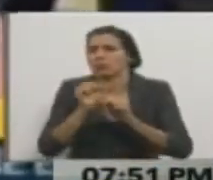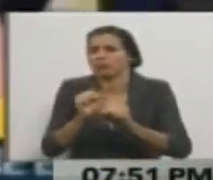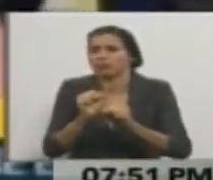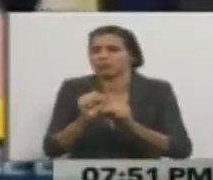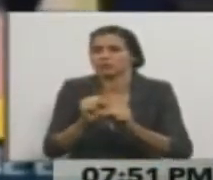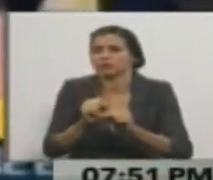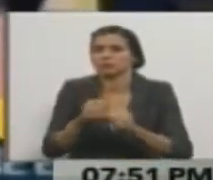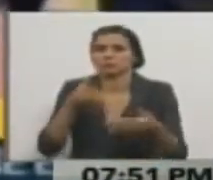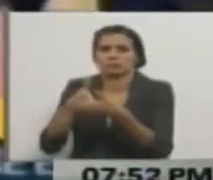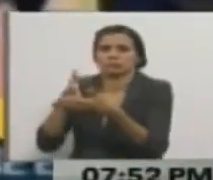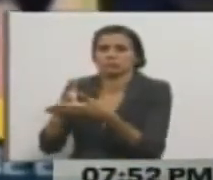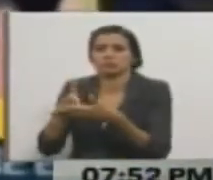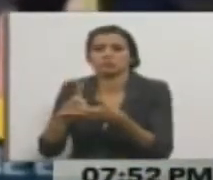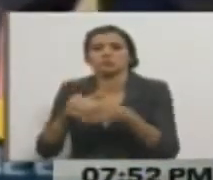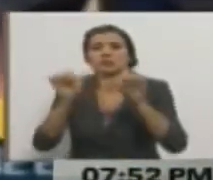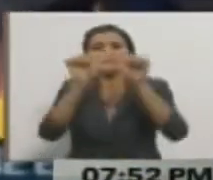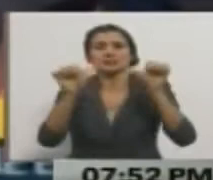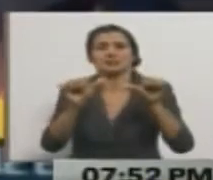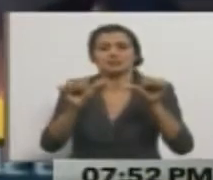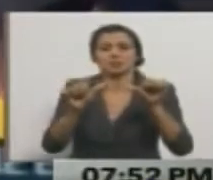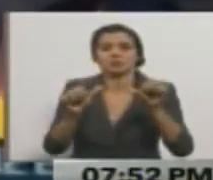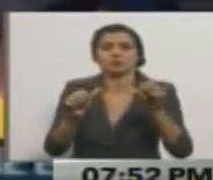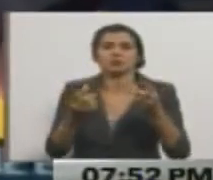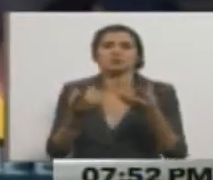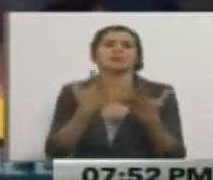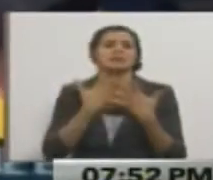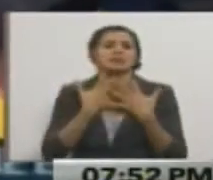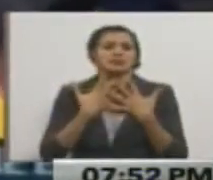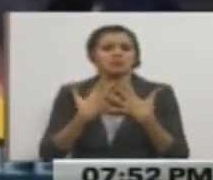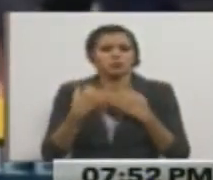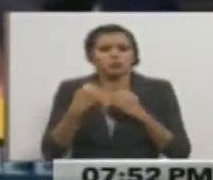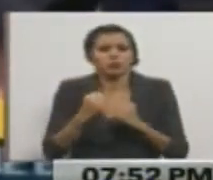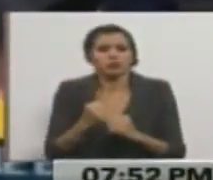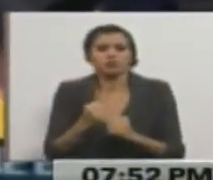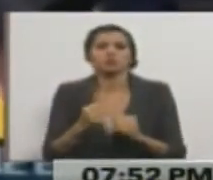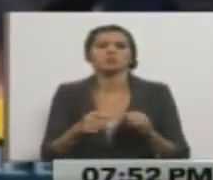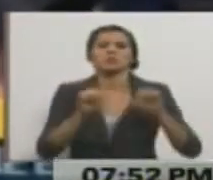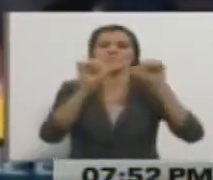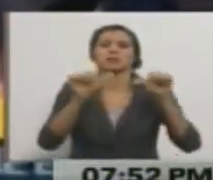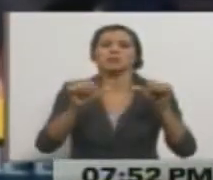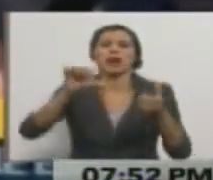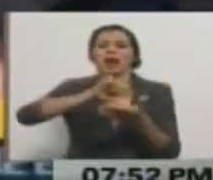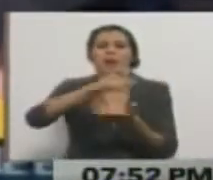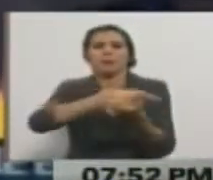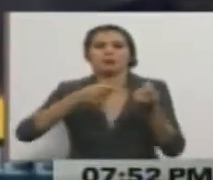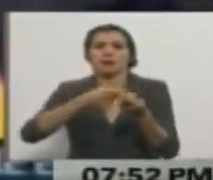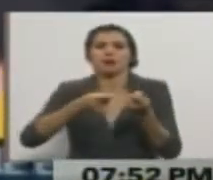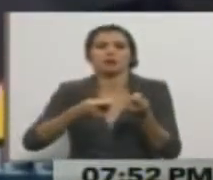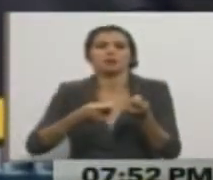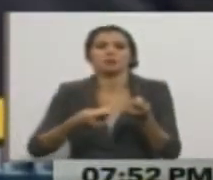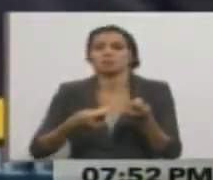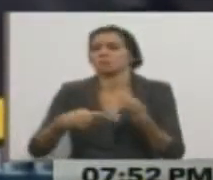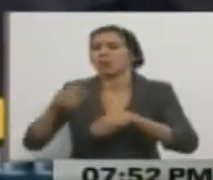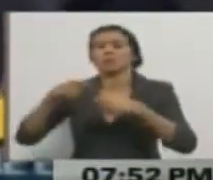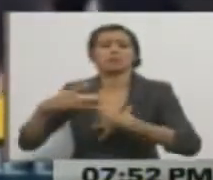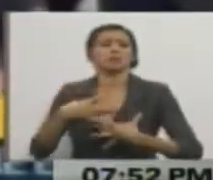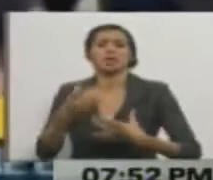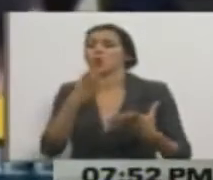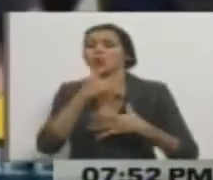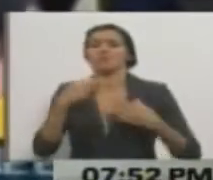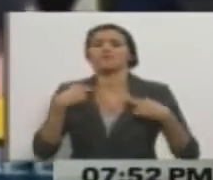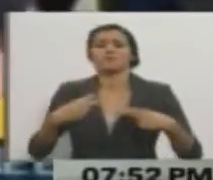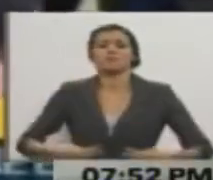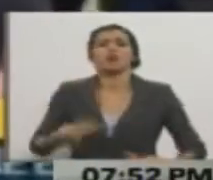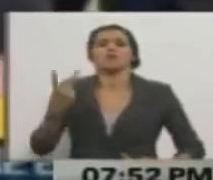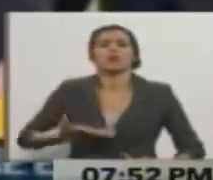El modelo consumista insaciable que vende valores, los antivalores humanos, son responsables principales